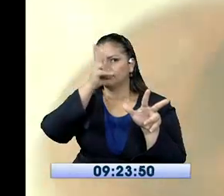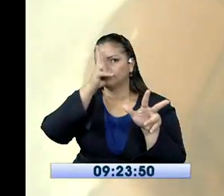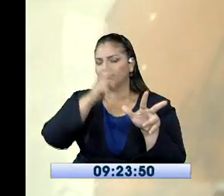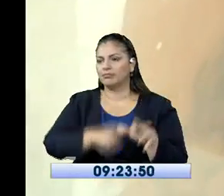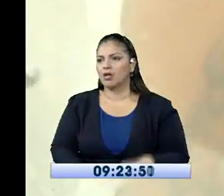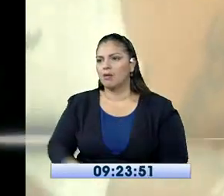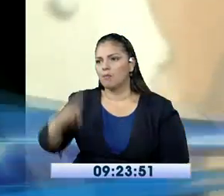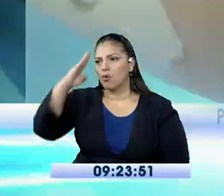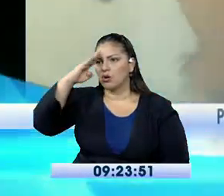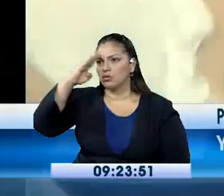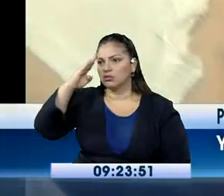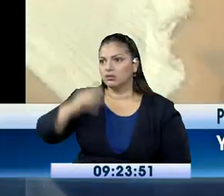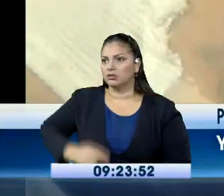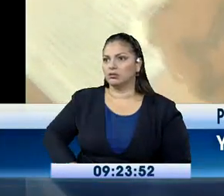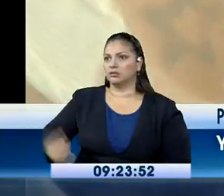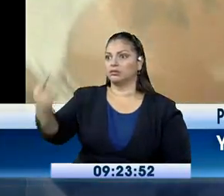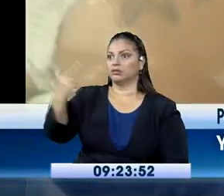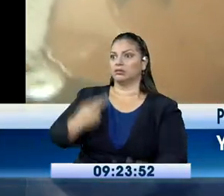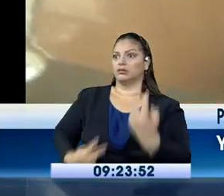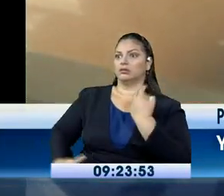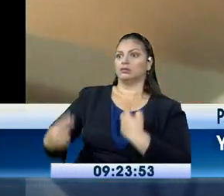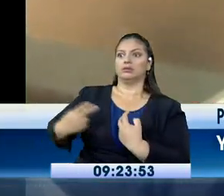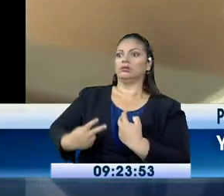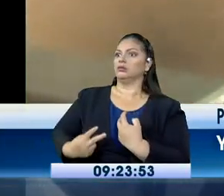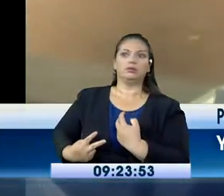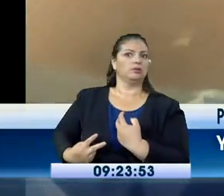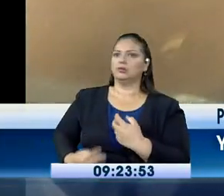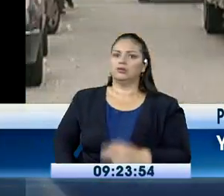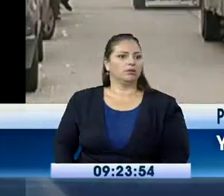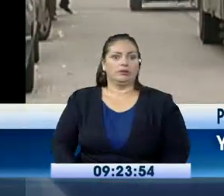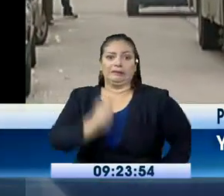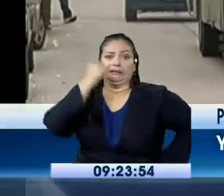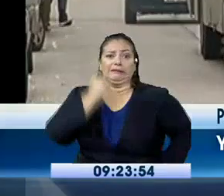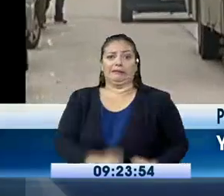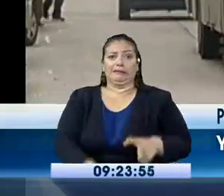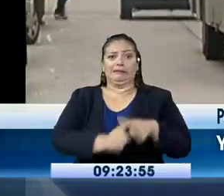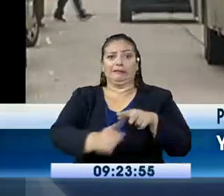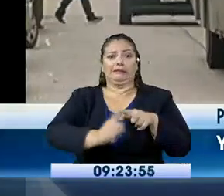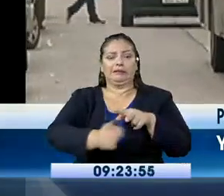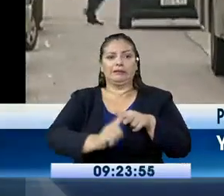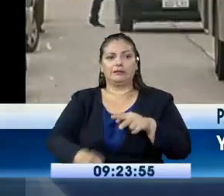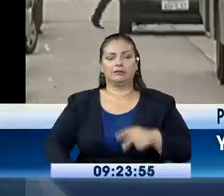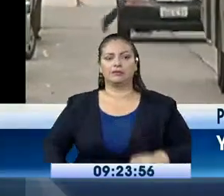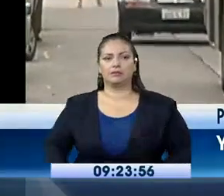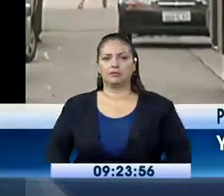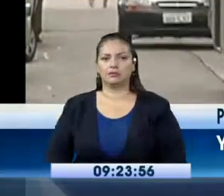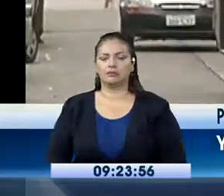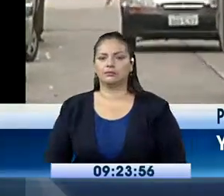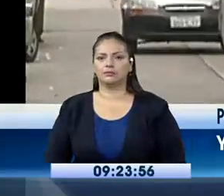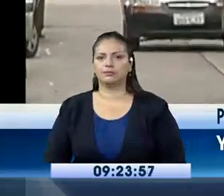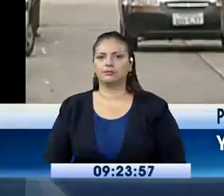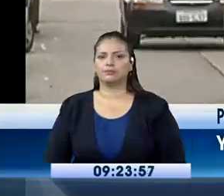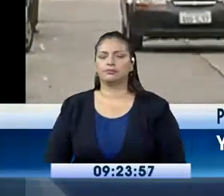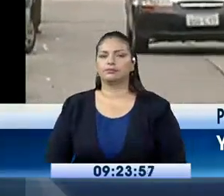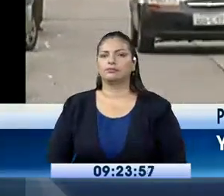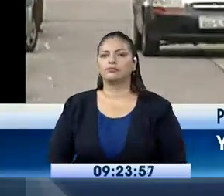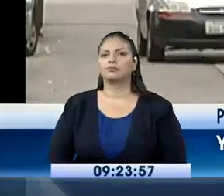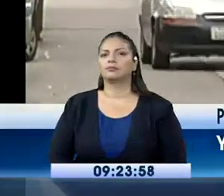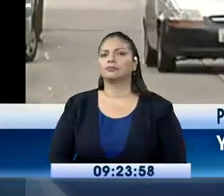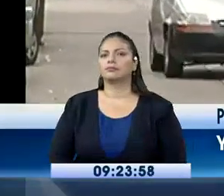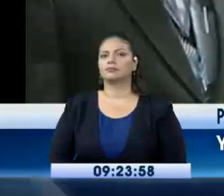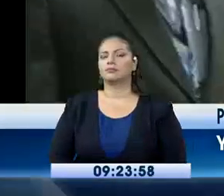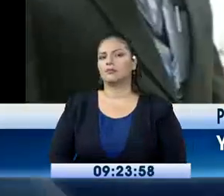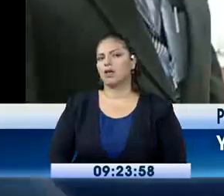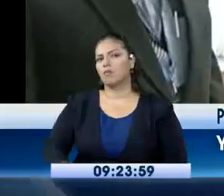un control policial que los uniformados ejecutaban en la zona. Iban tres ciudadanos. En el momento de que el carro ya vio